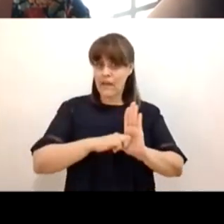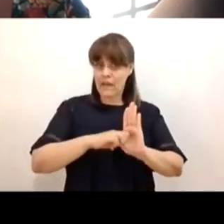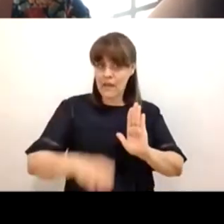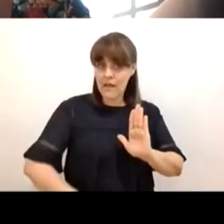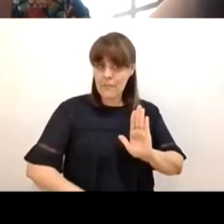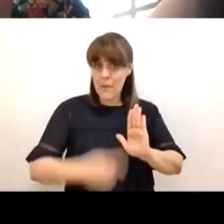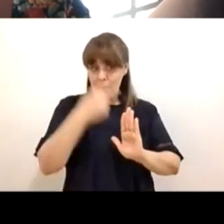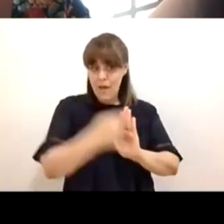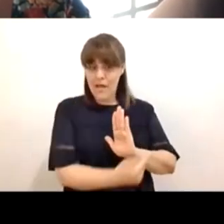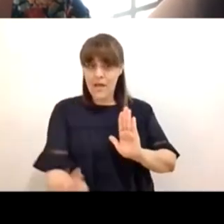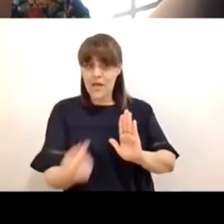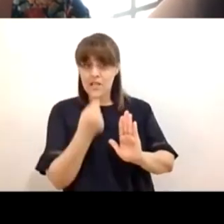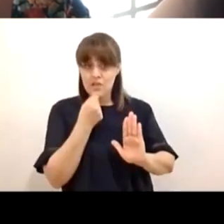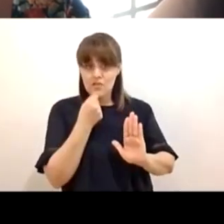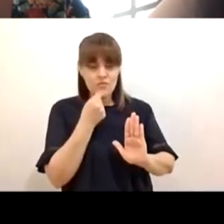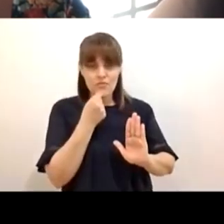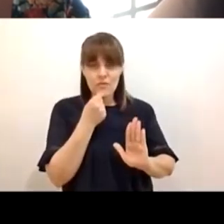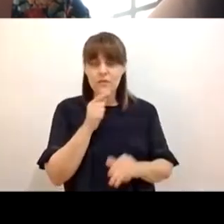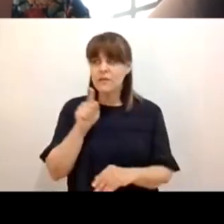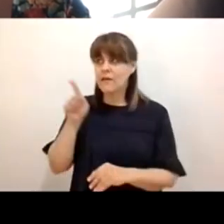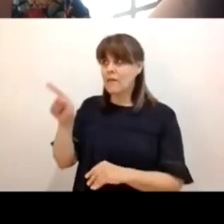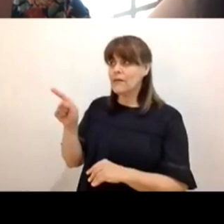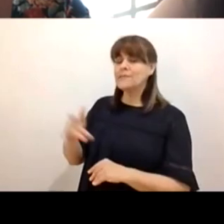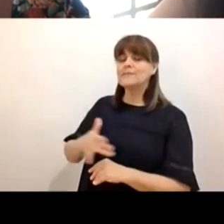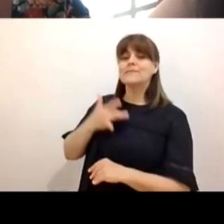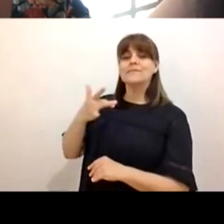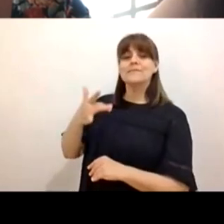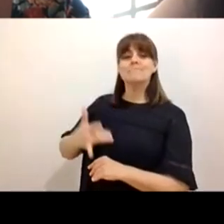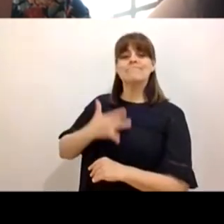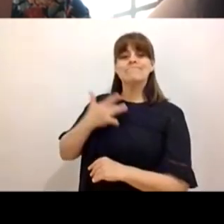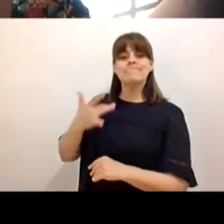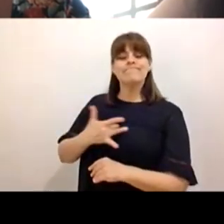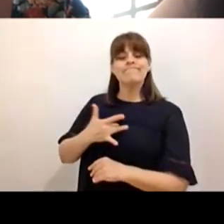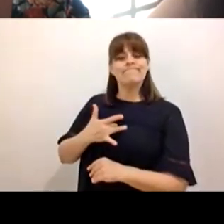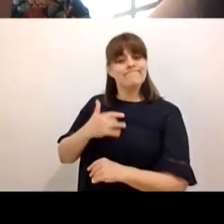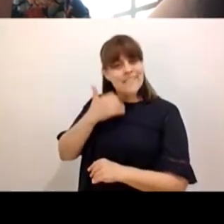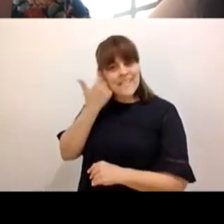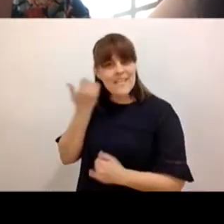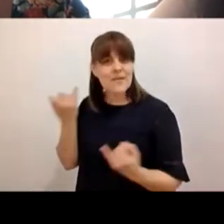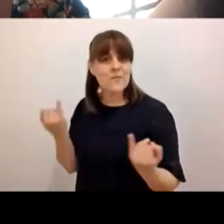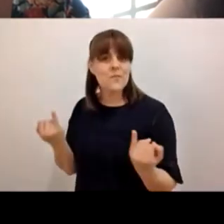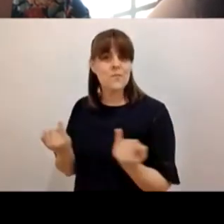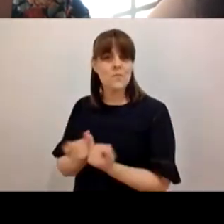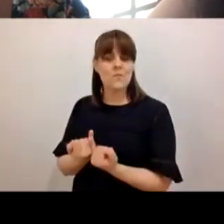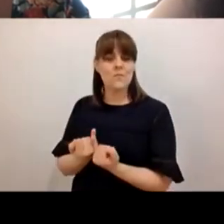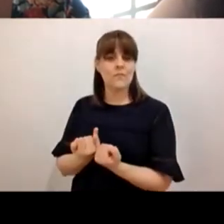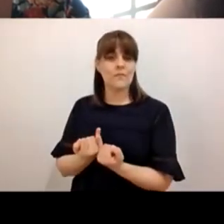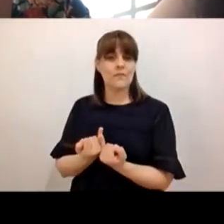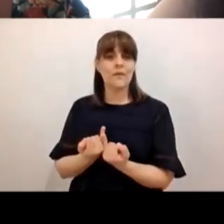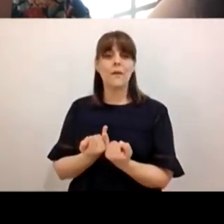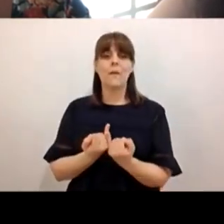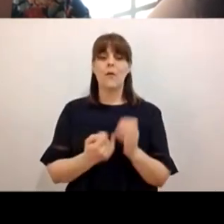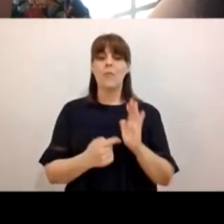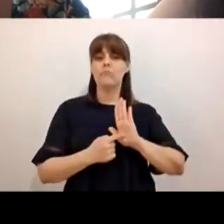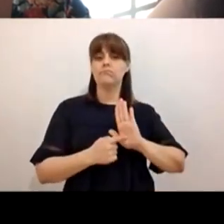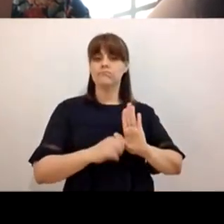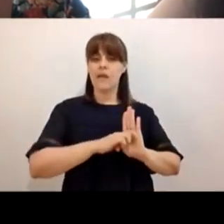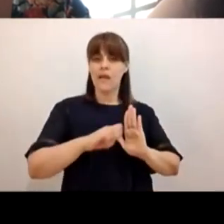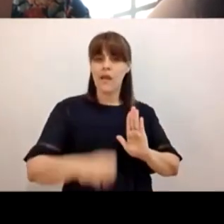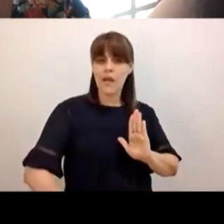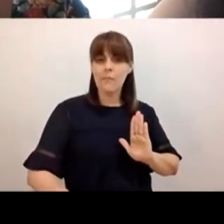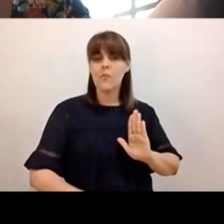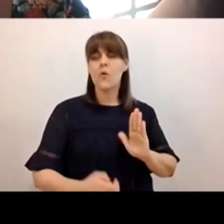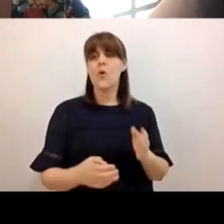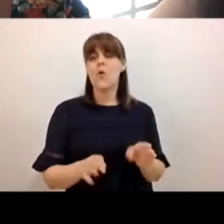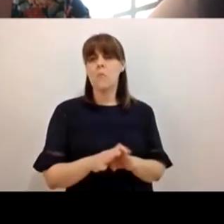son una inspiración para sus hijos que es distinto lo decimos modelo ¿en qué sentido? en que hay buenas